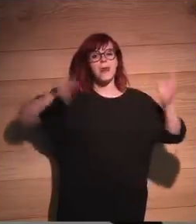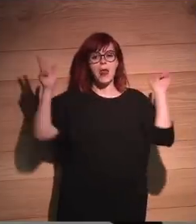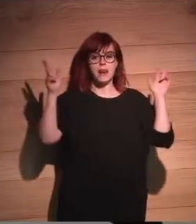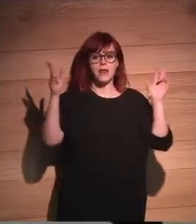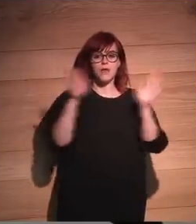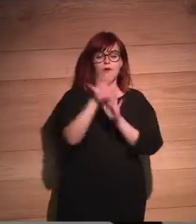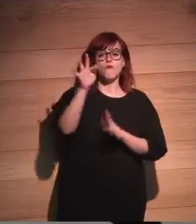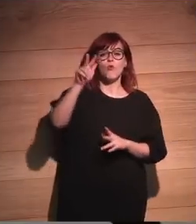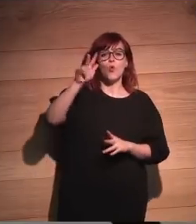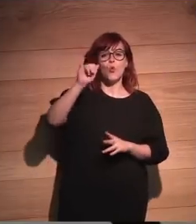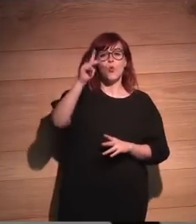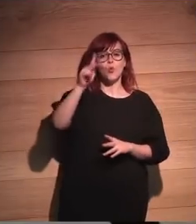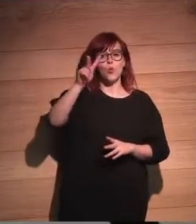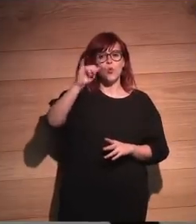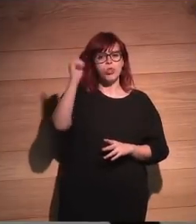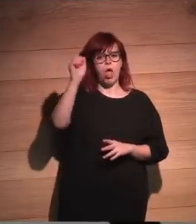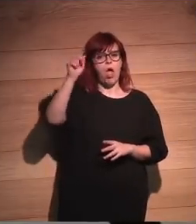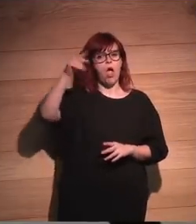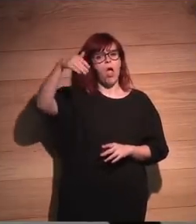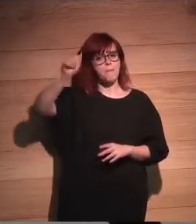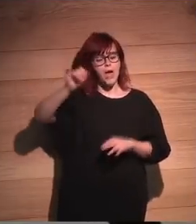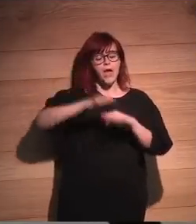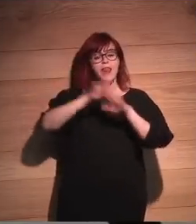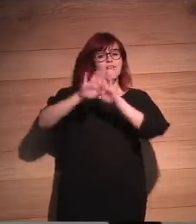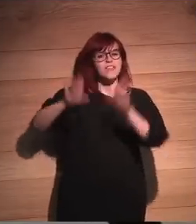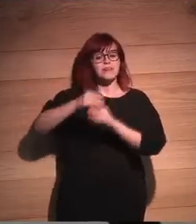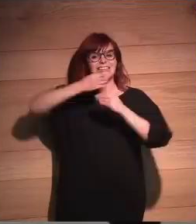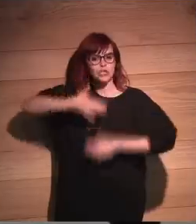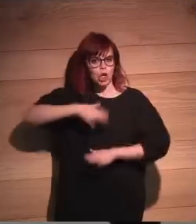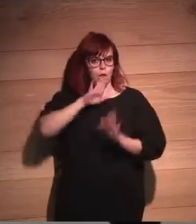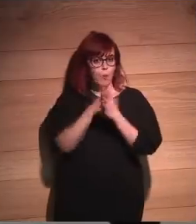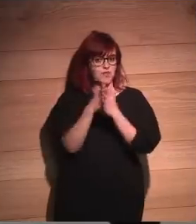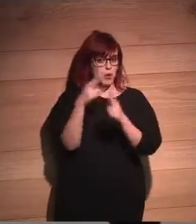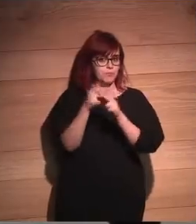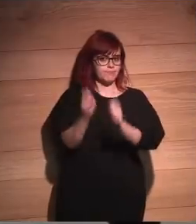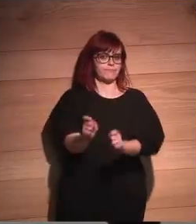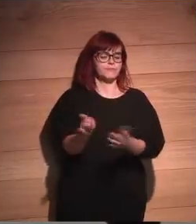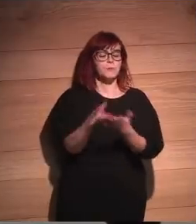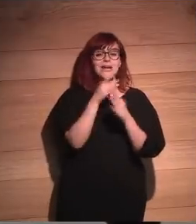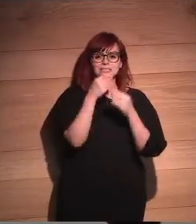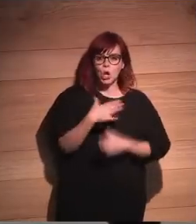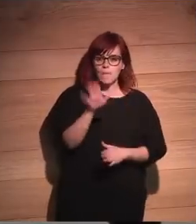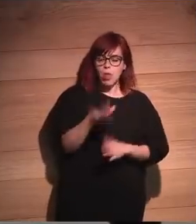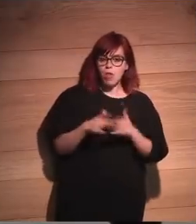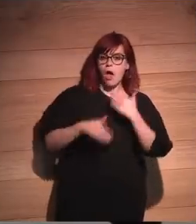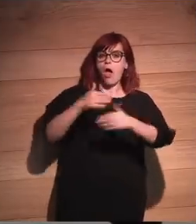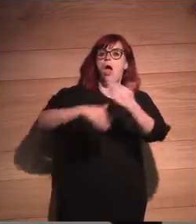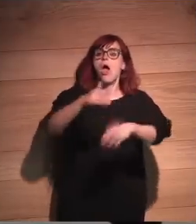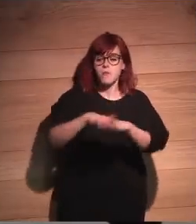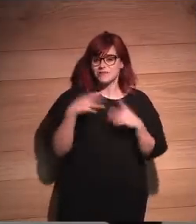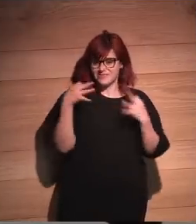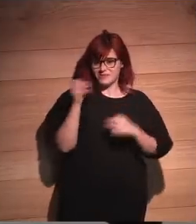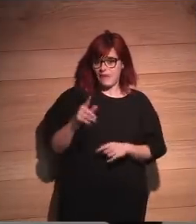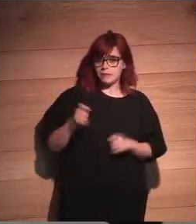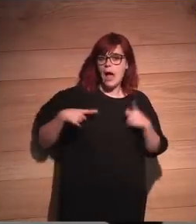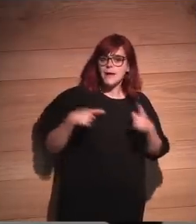Francis Fukuyama sacó un libro entonces que era El final de la historia. Parecía que esa historia que avanza siempre a golpe de